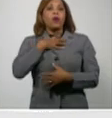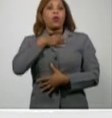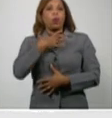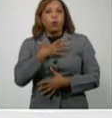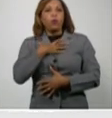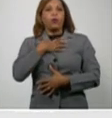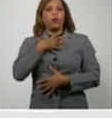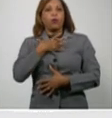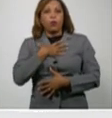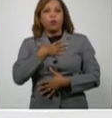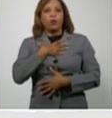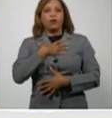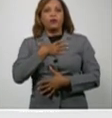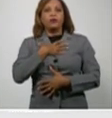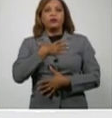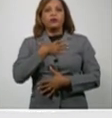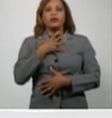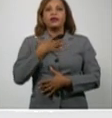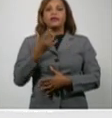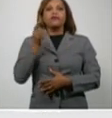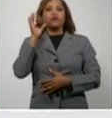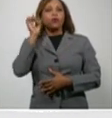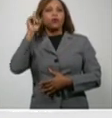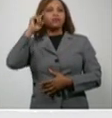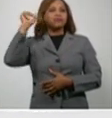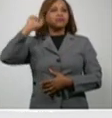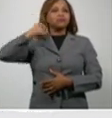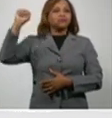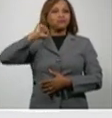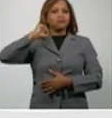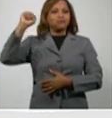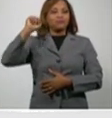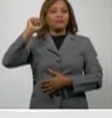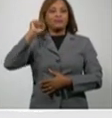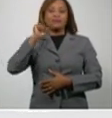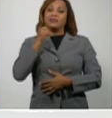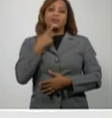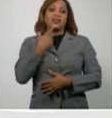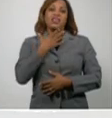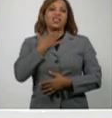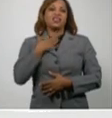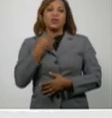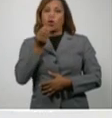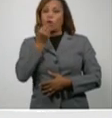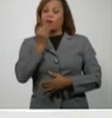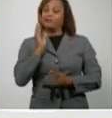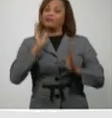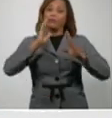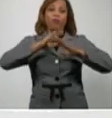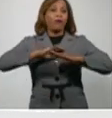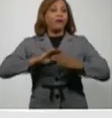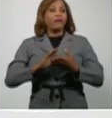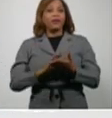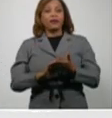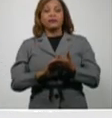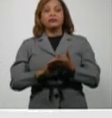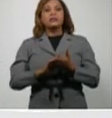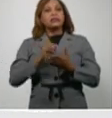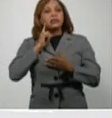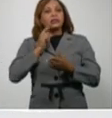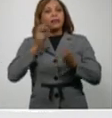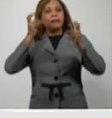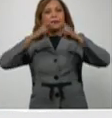cefalea, inapetencia, fueron los síntomas iniciales, por lo cual se estudió, se ingresó y